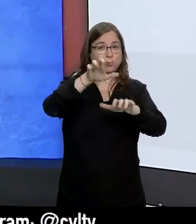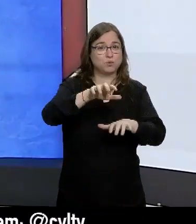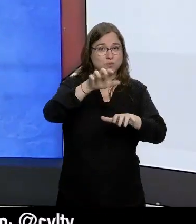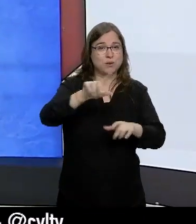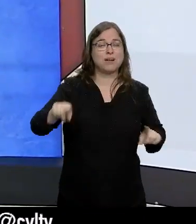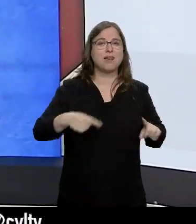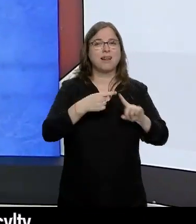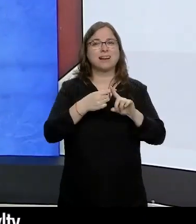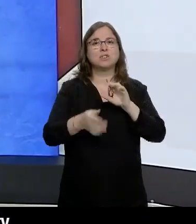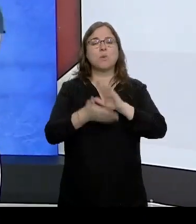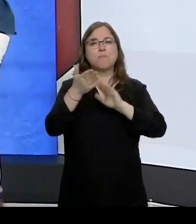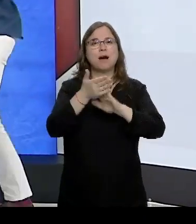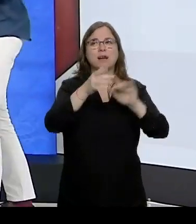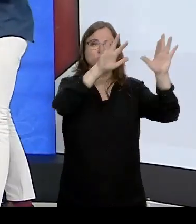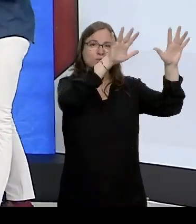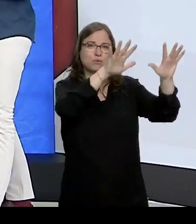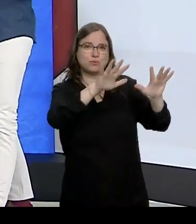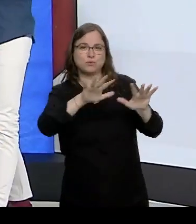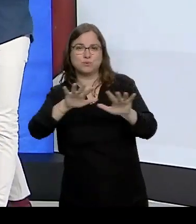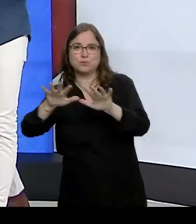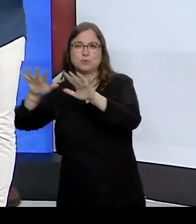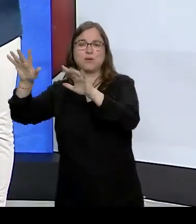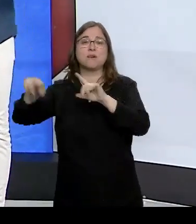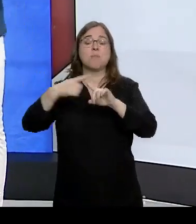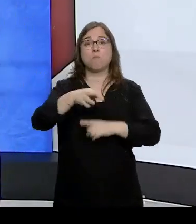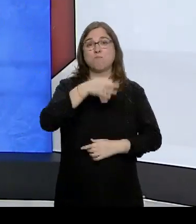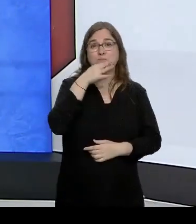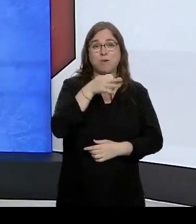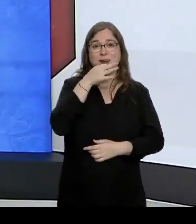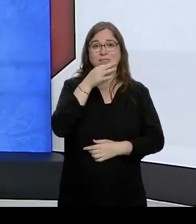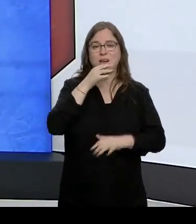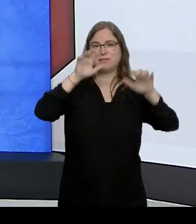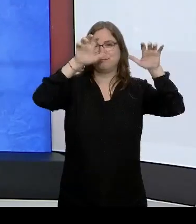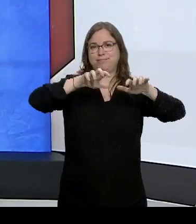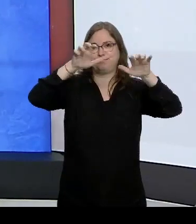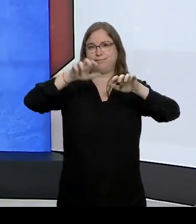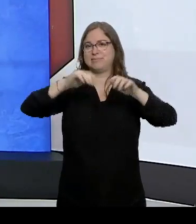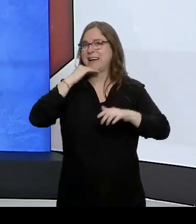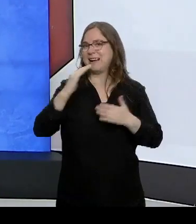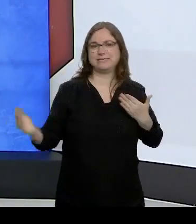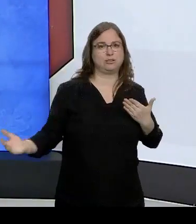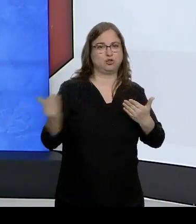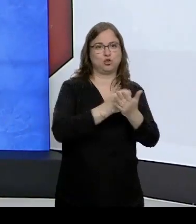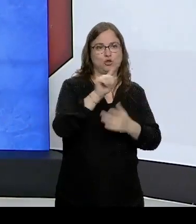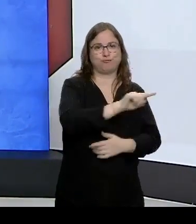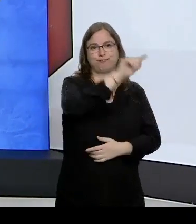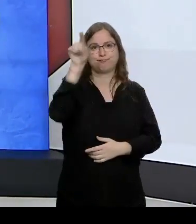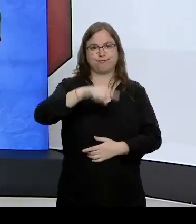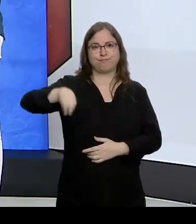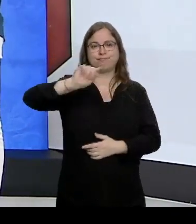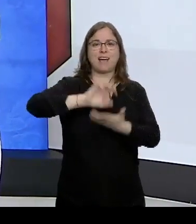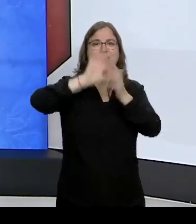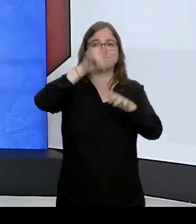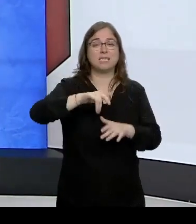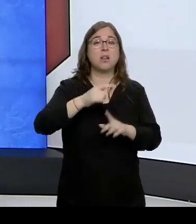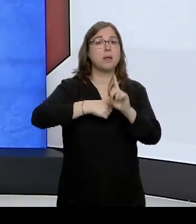centrales del día va a ir haciendo este movimiento recorriendo la comunidad y por la tarde nos va a dejar precipitaciones en prácticamente toda Castilla y León.